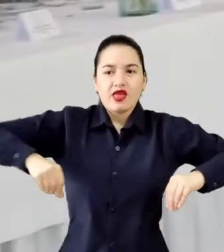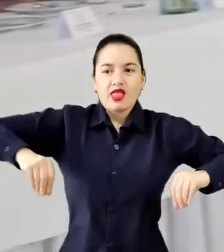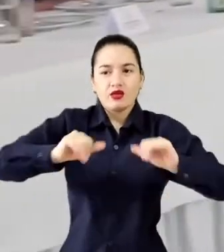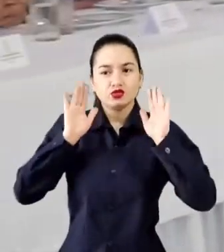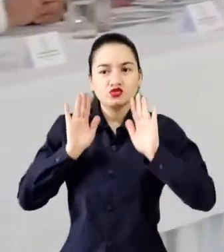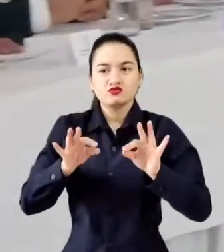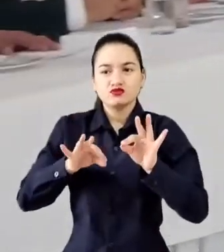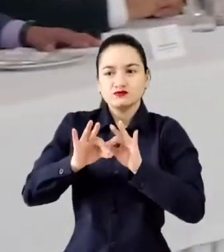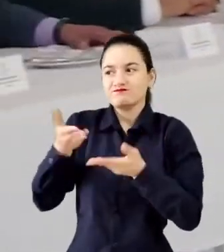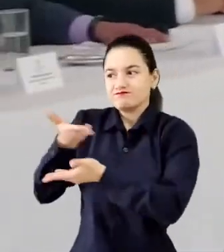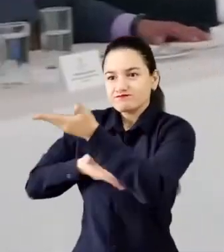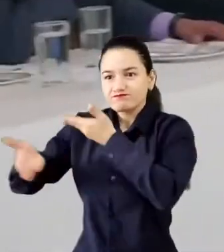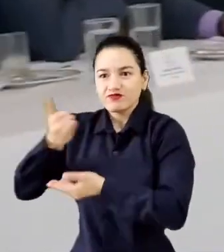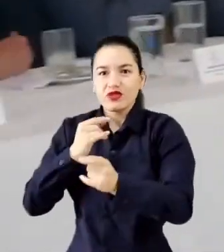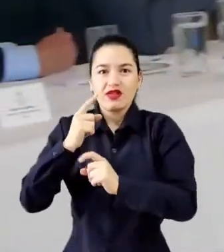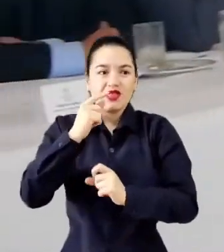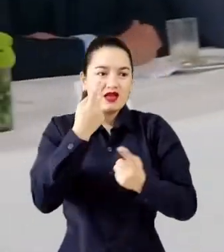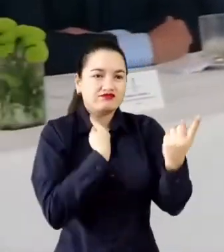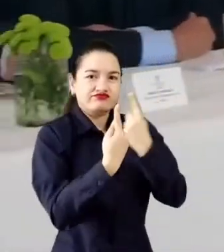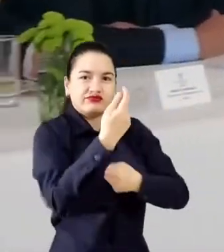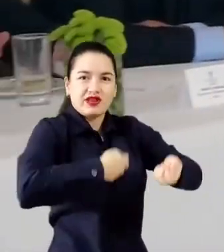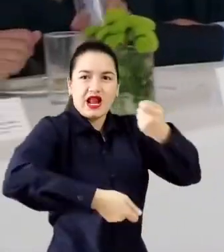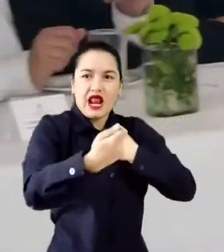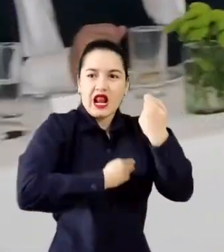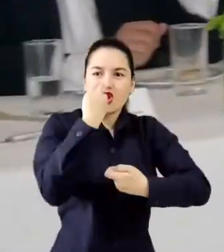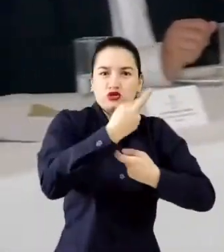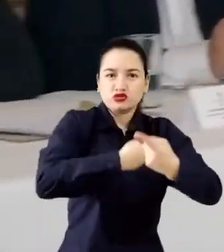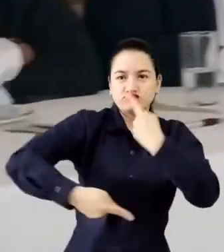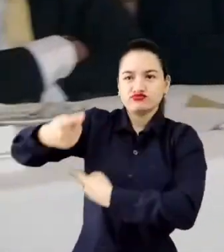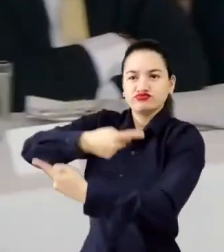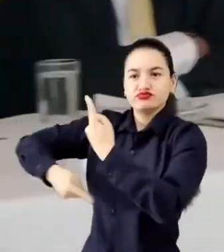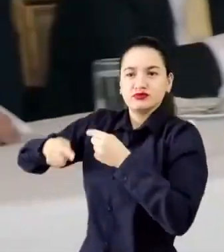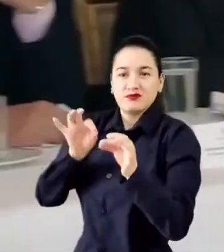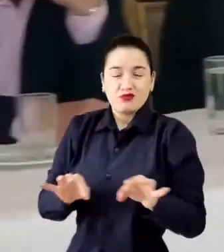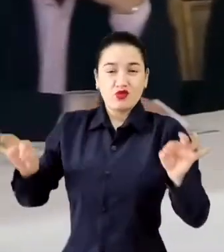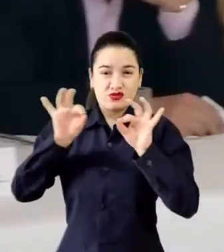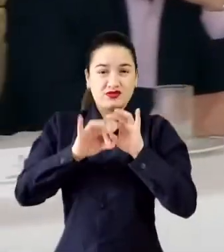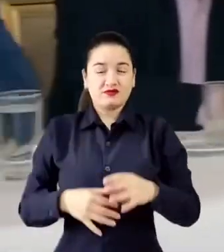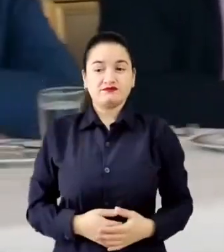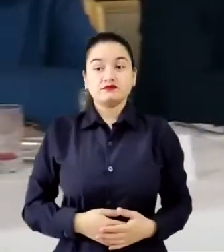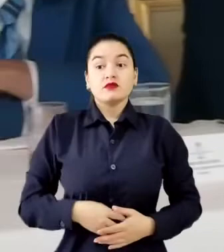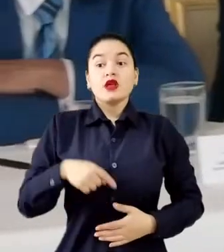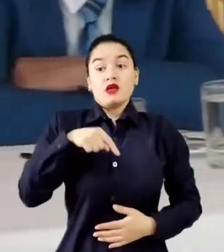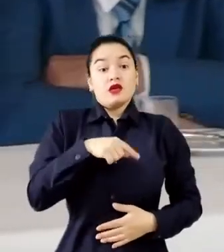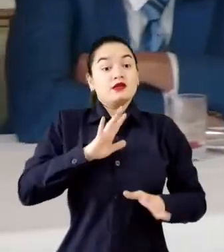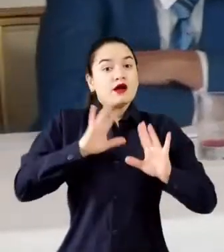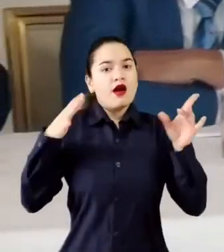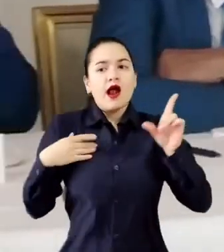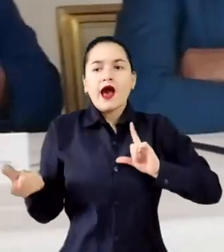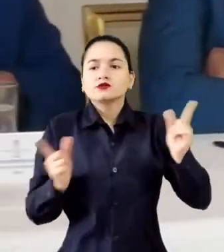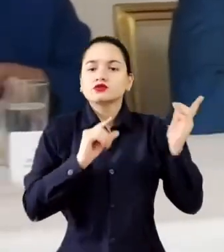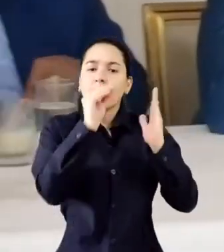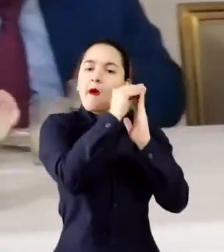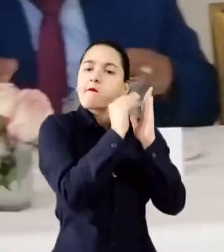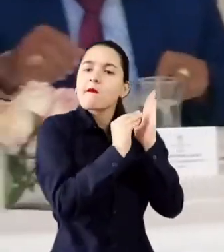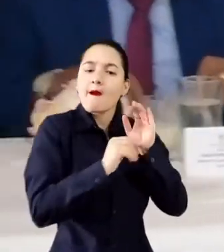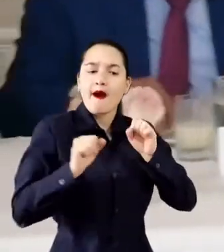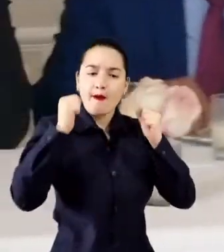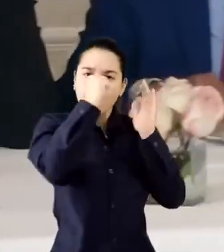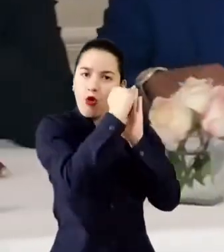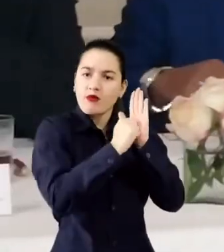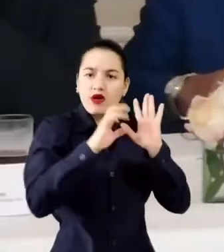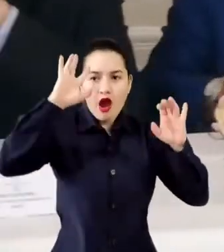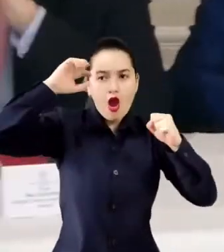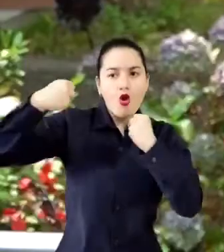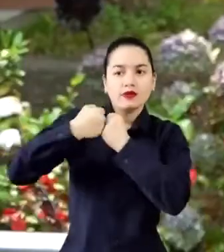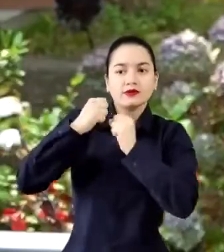Le apostamos a su programa y estamos listos a trabajar, ya que lo hemos demostrado con la Federación de Departamentos.